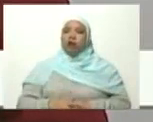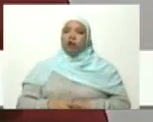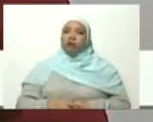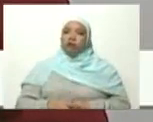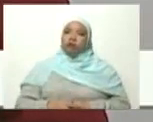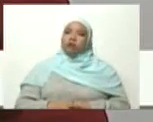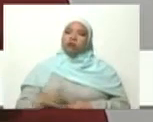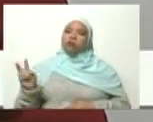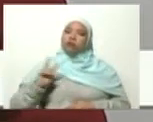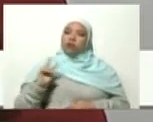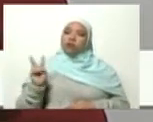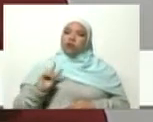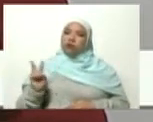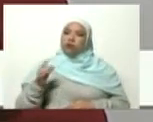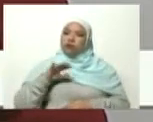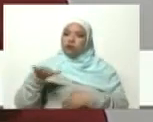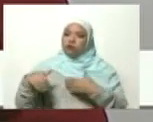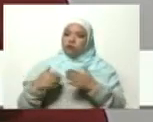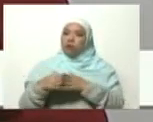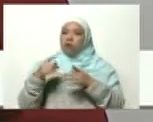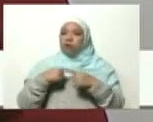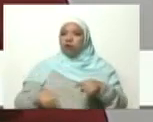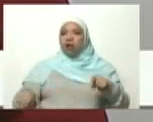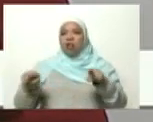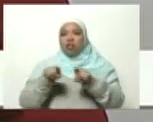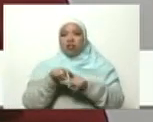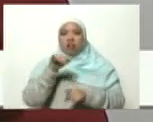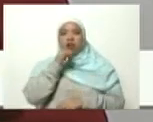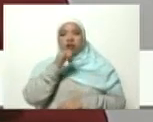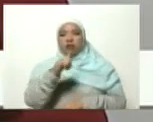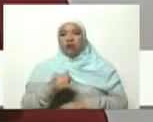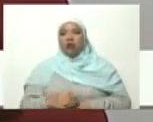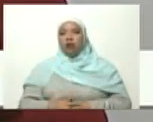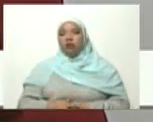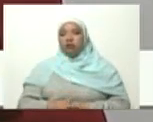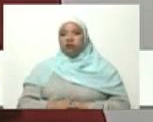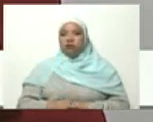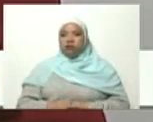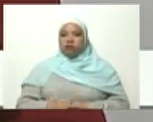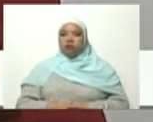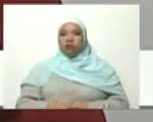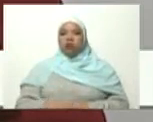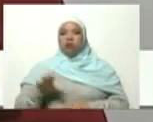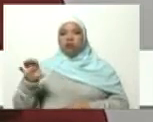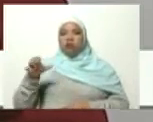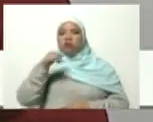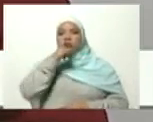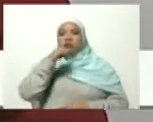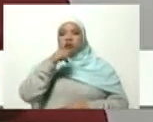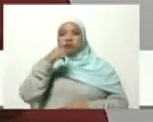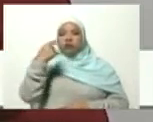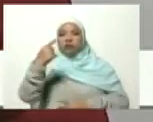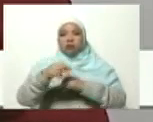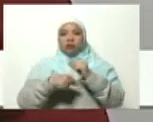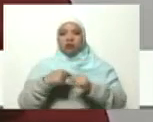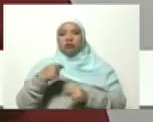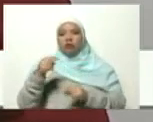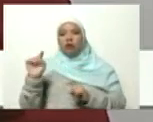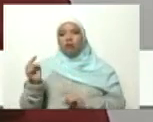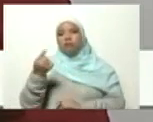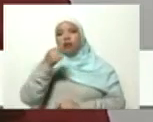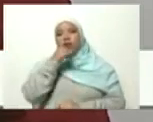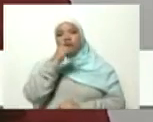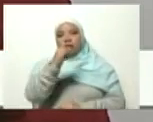asfalto venezolano. Todo Nueva York y Washington, de aquí de Venezuela, y no pagaron ni un centavo, pero ni medio centavo.